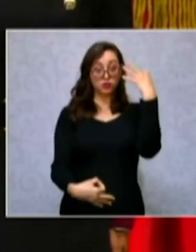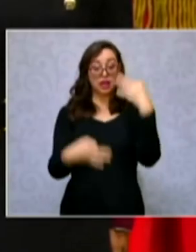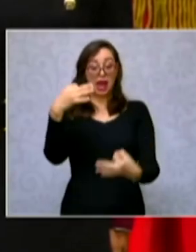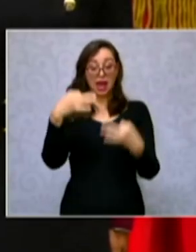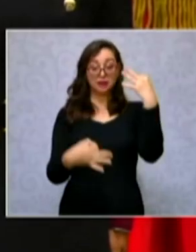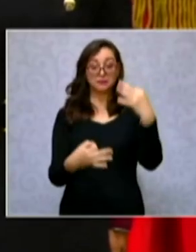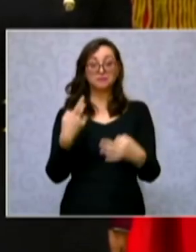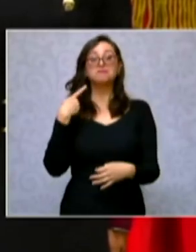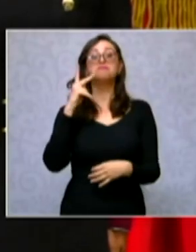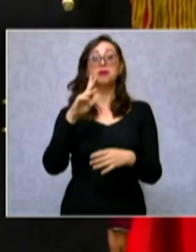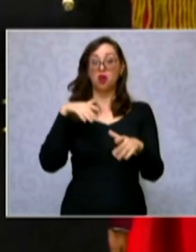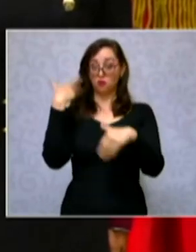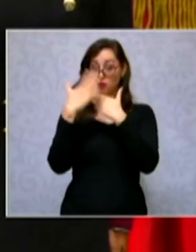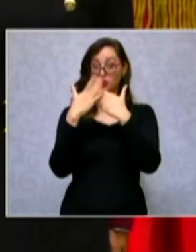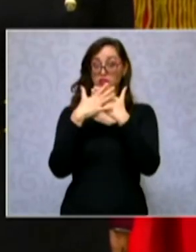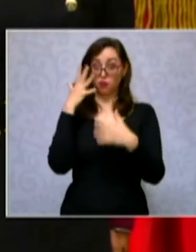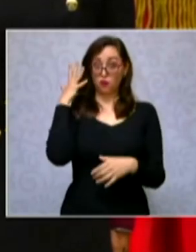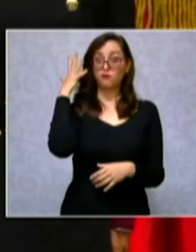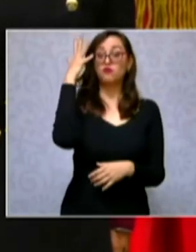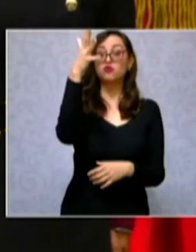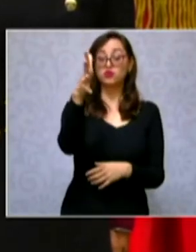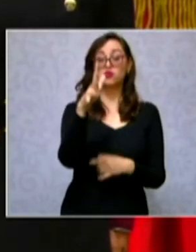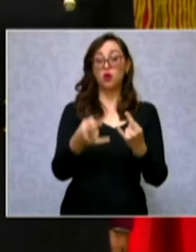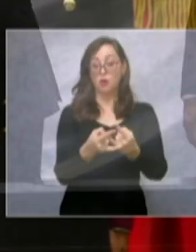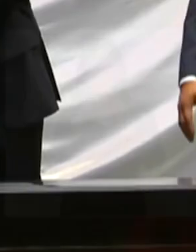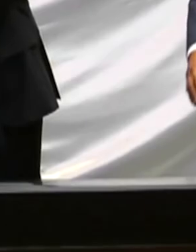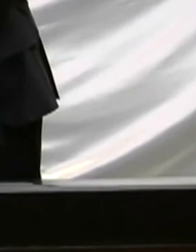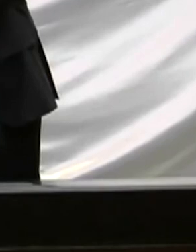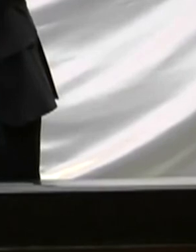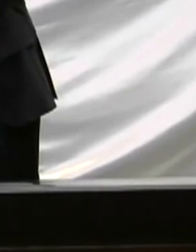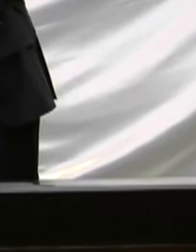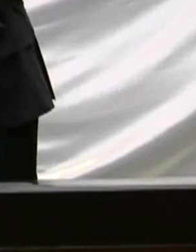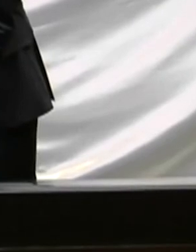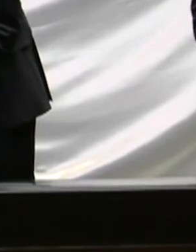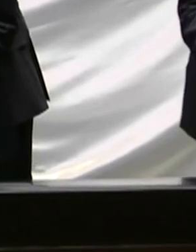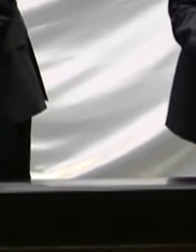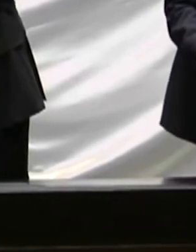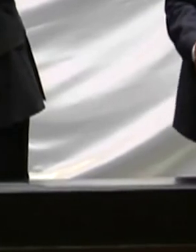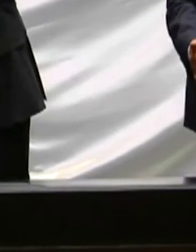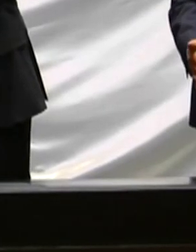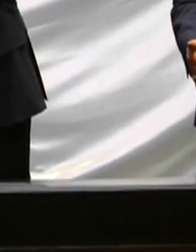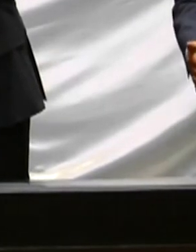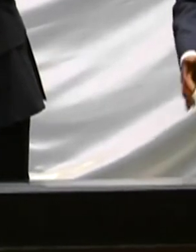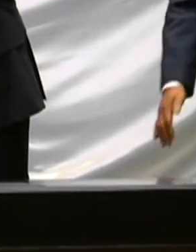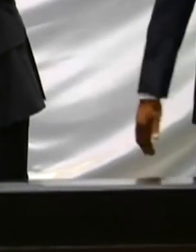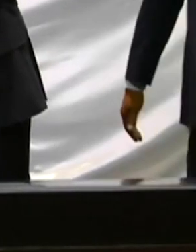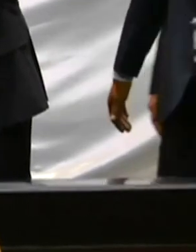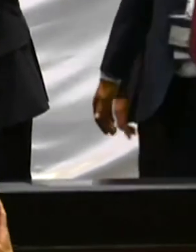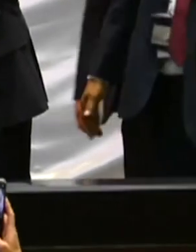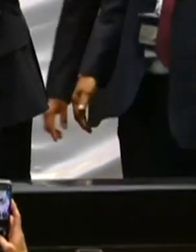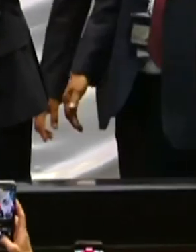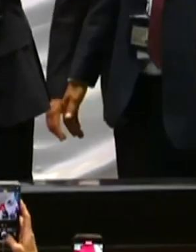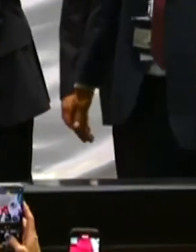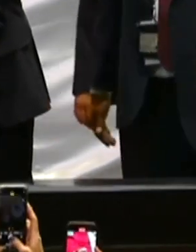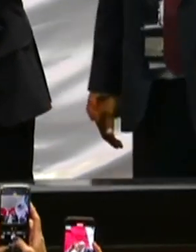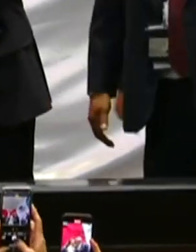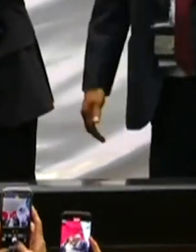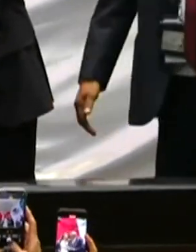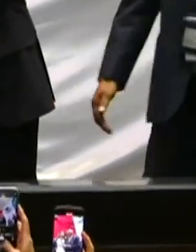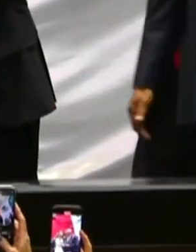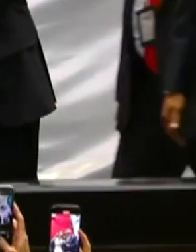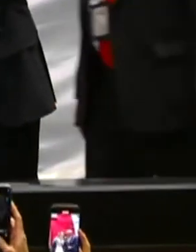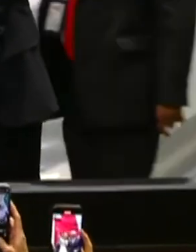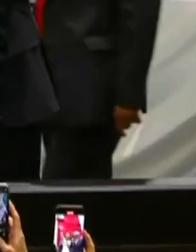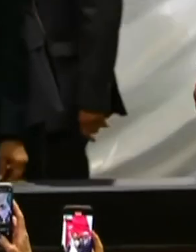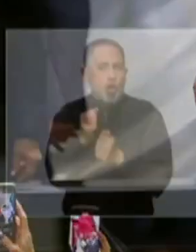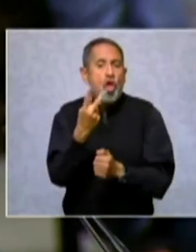Posteriormente, Claudia Sheinbaum pronunció un discurso donde en primer lugar resaltó la labor realizada de su antecesor, Andrés